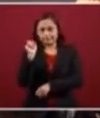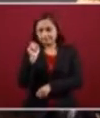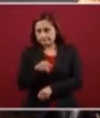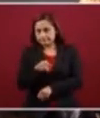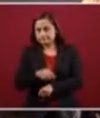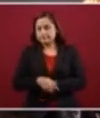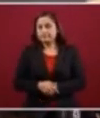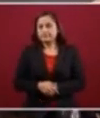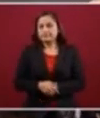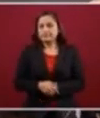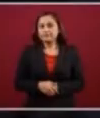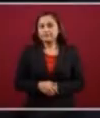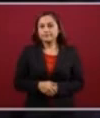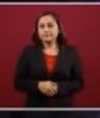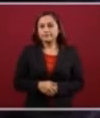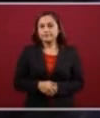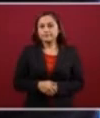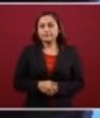El